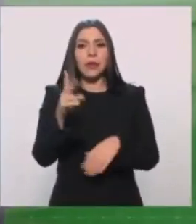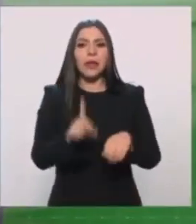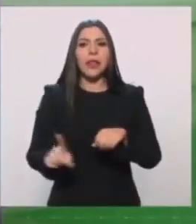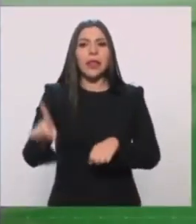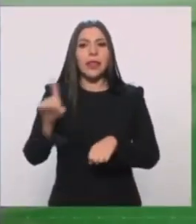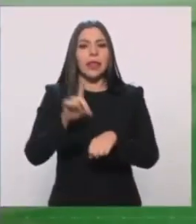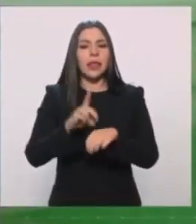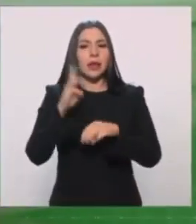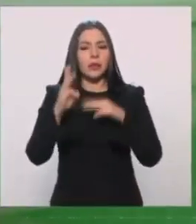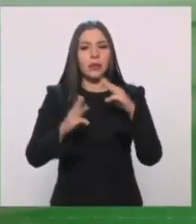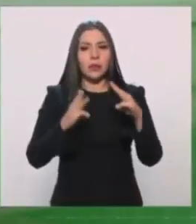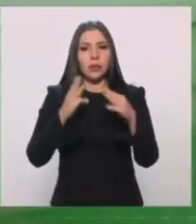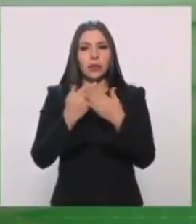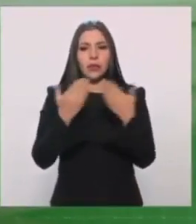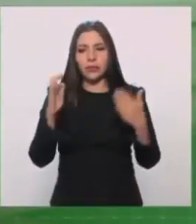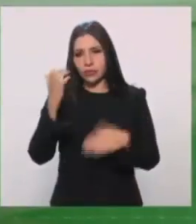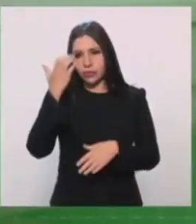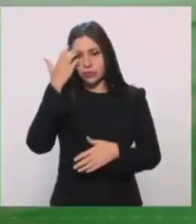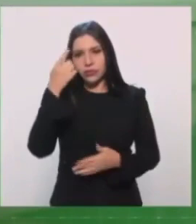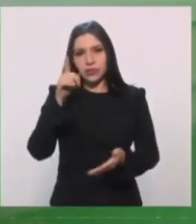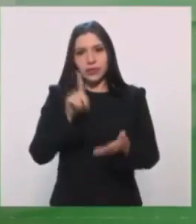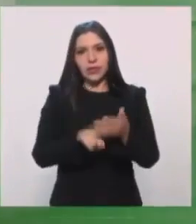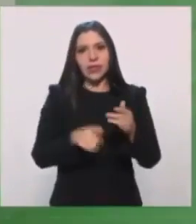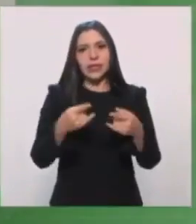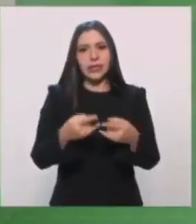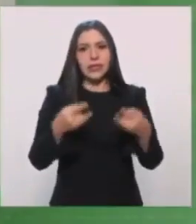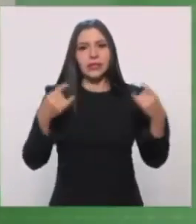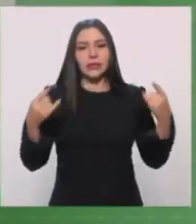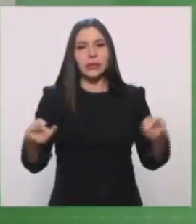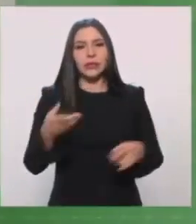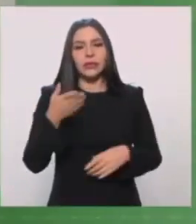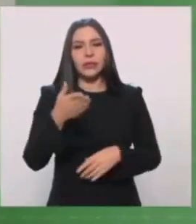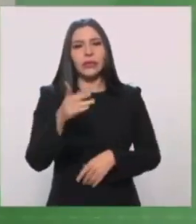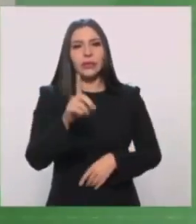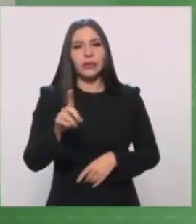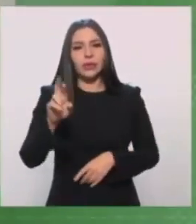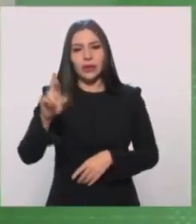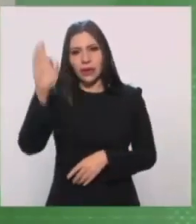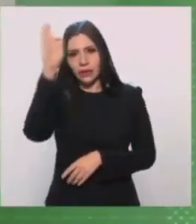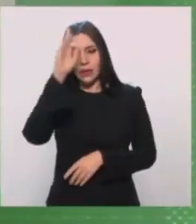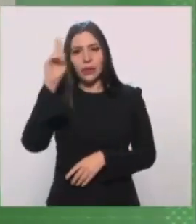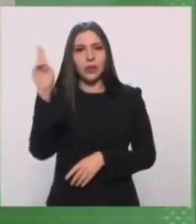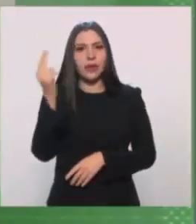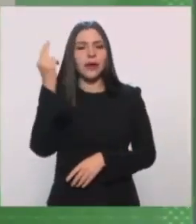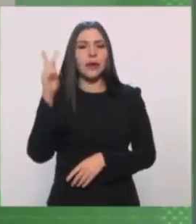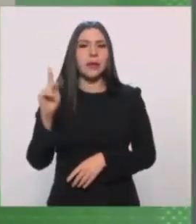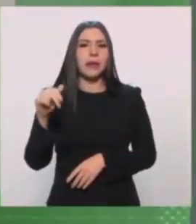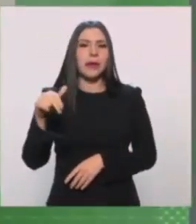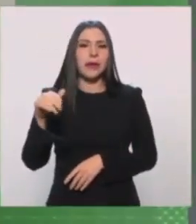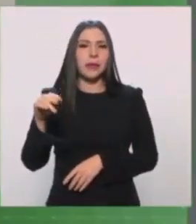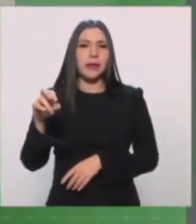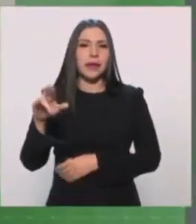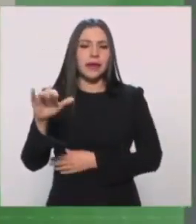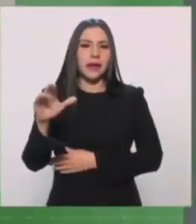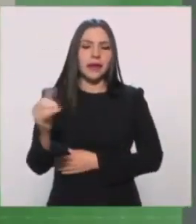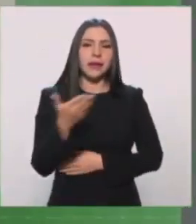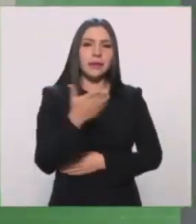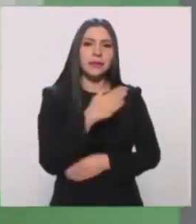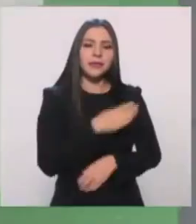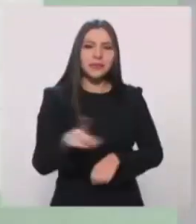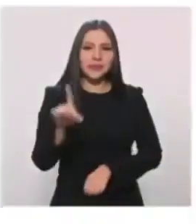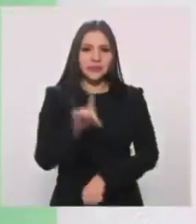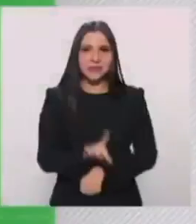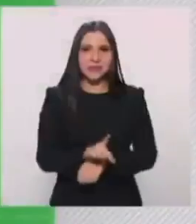Mundial. Conozcamos su historia con Héctor Zagal, doctor en filosofía, catedrático de la Universidad Panamericana. Doctor Zagal, muy buenos días.